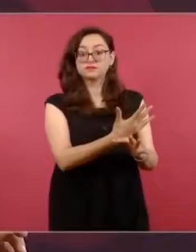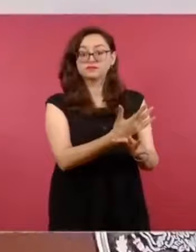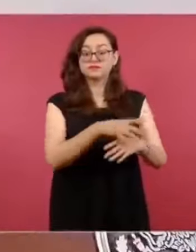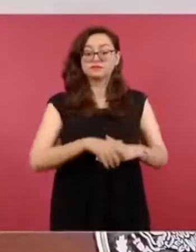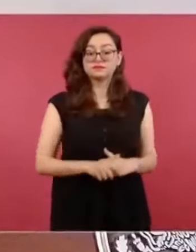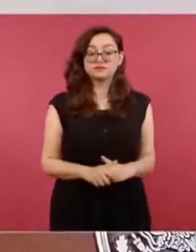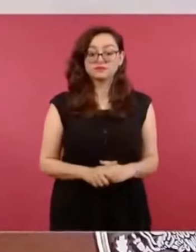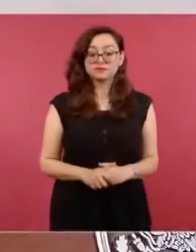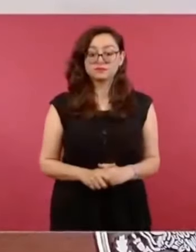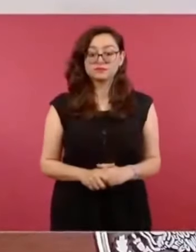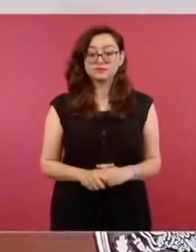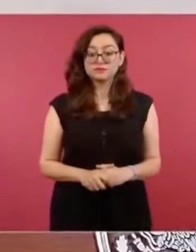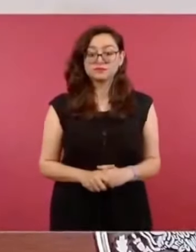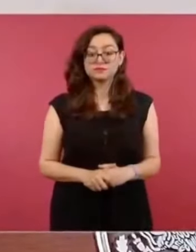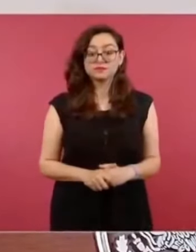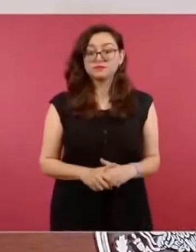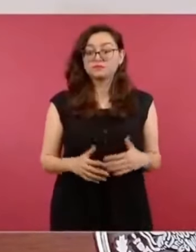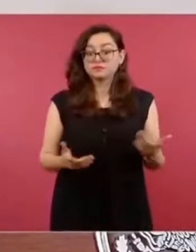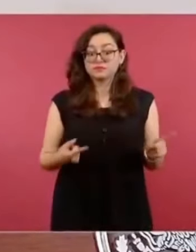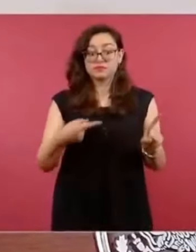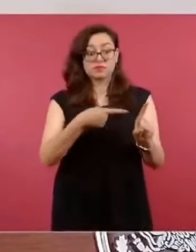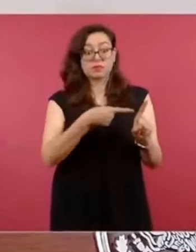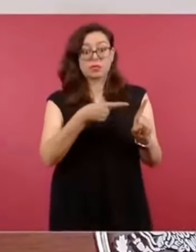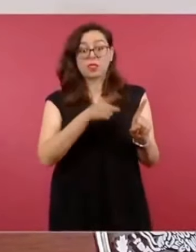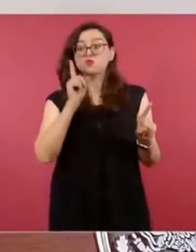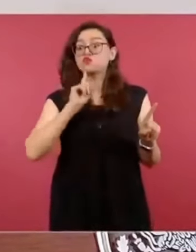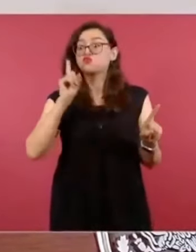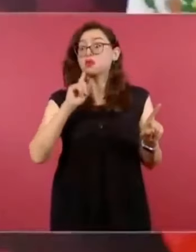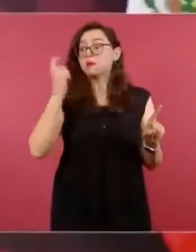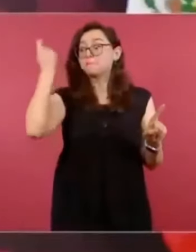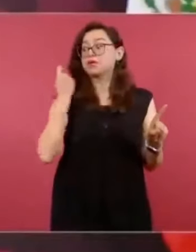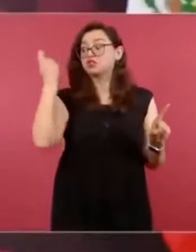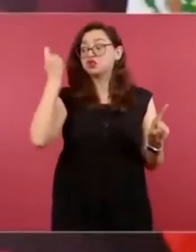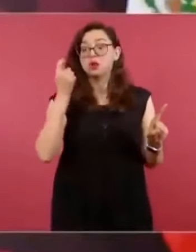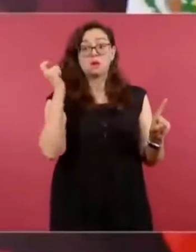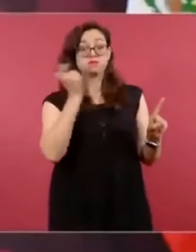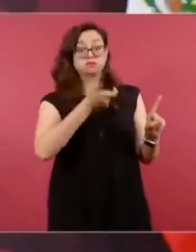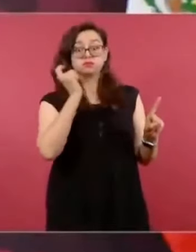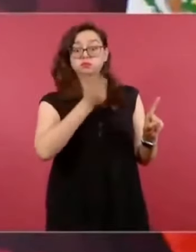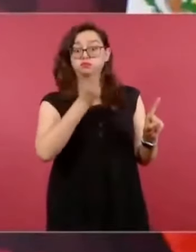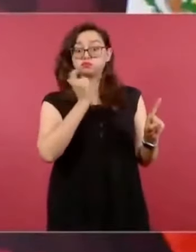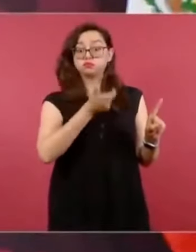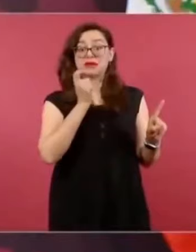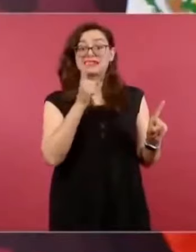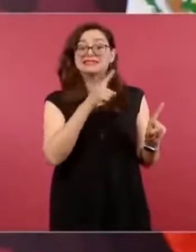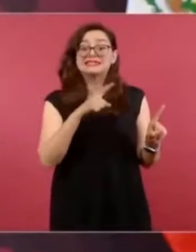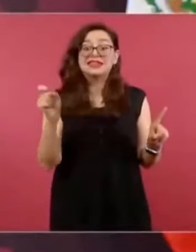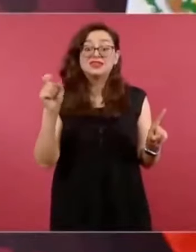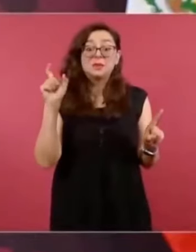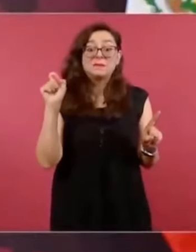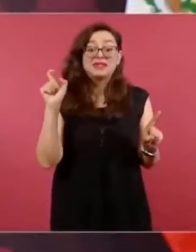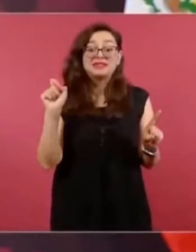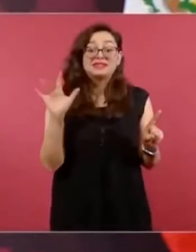argumentos que si le quitan la pensión los 125,000 pesos se